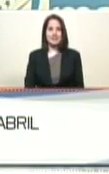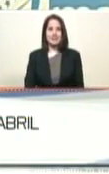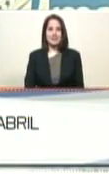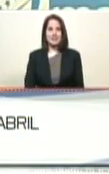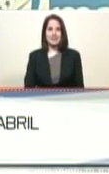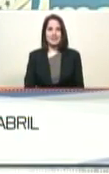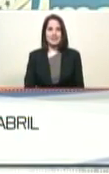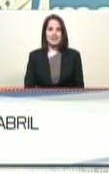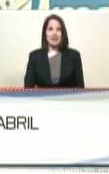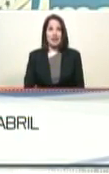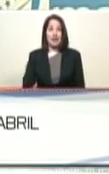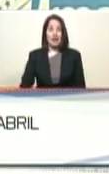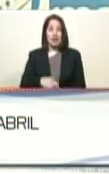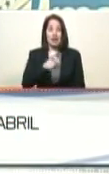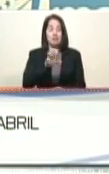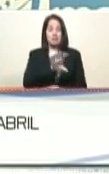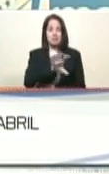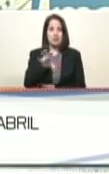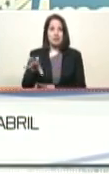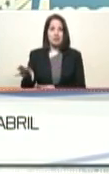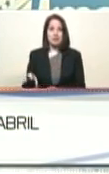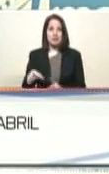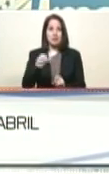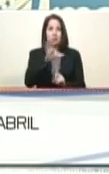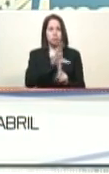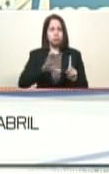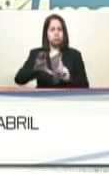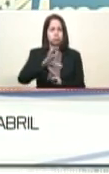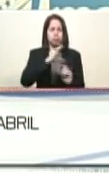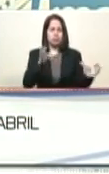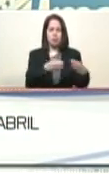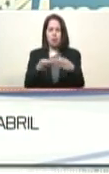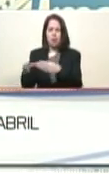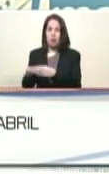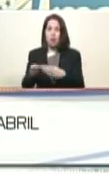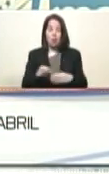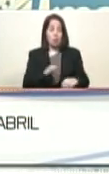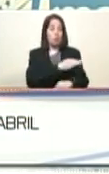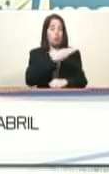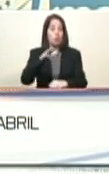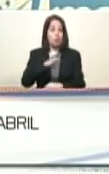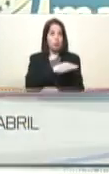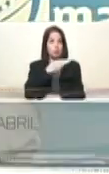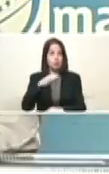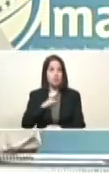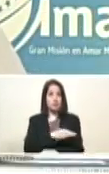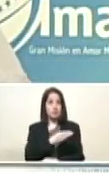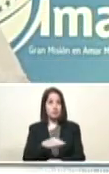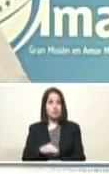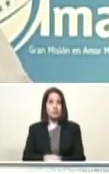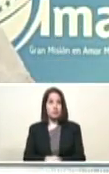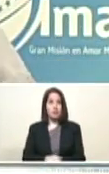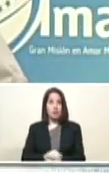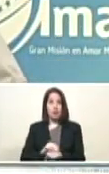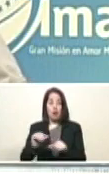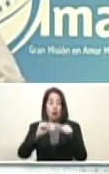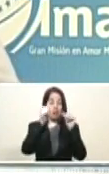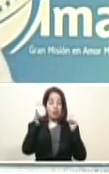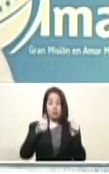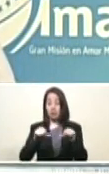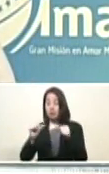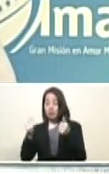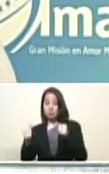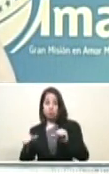sectores de la cultura músicos músicas actrices actores